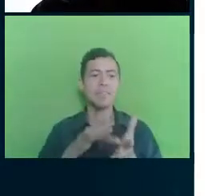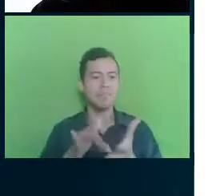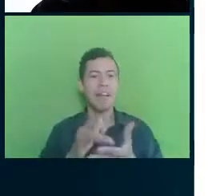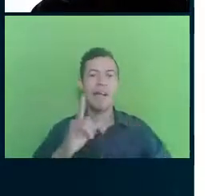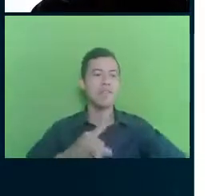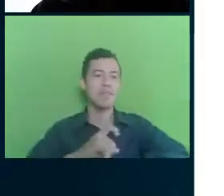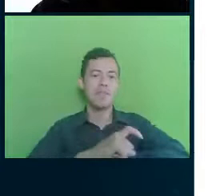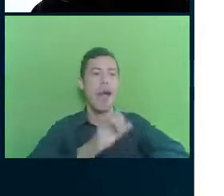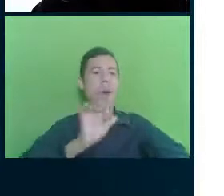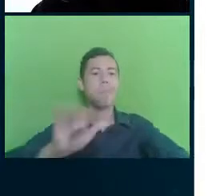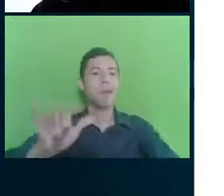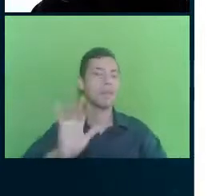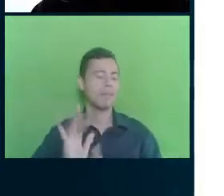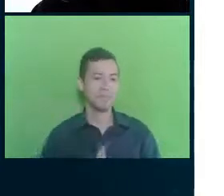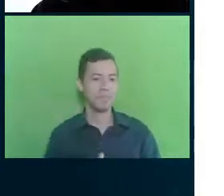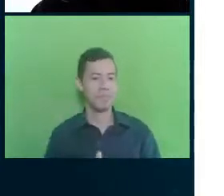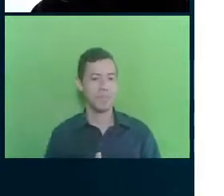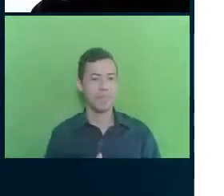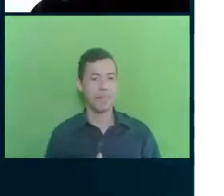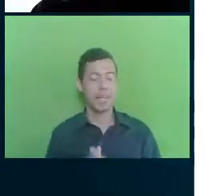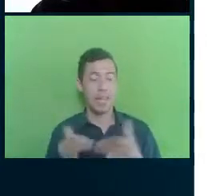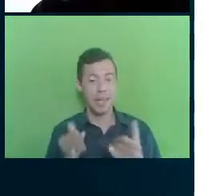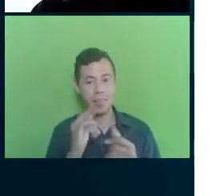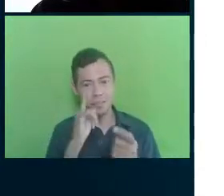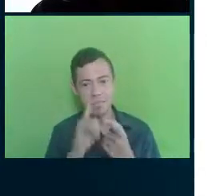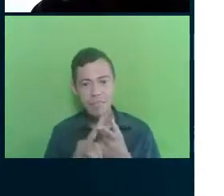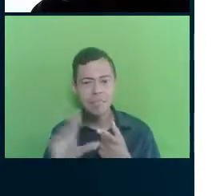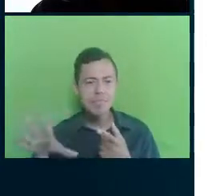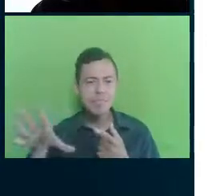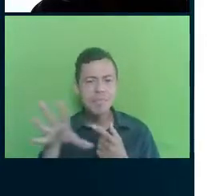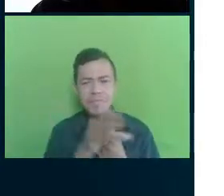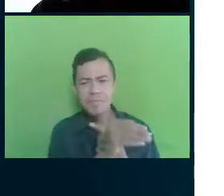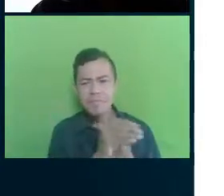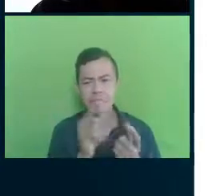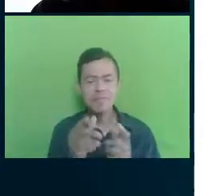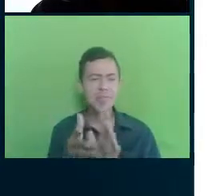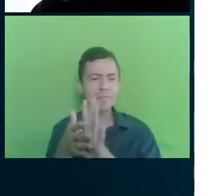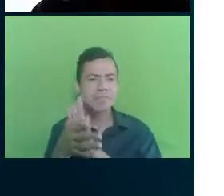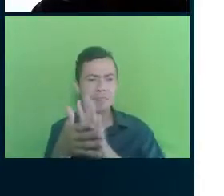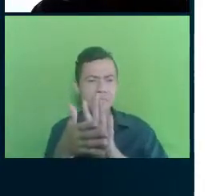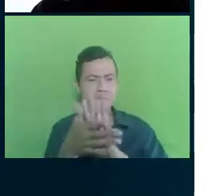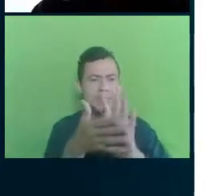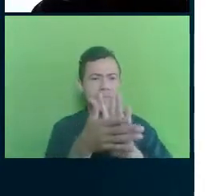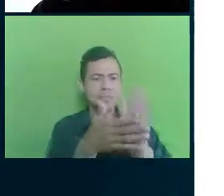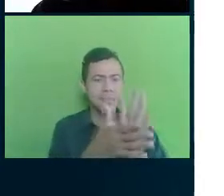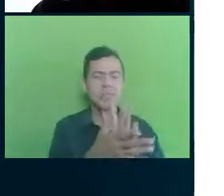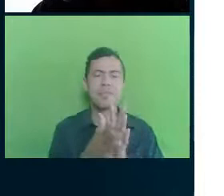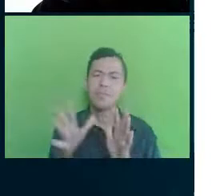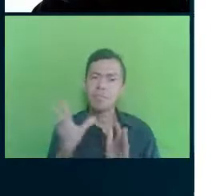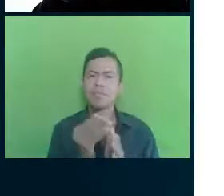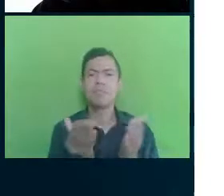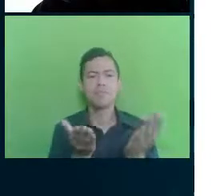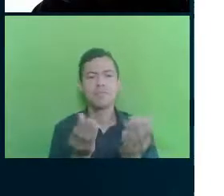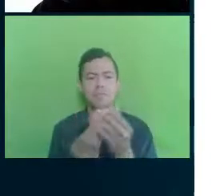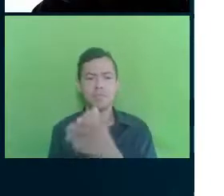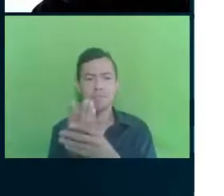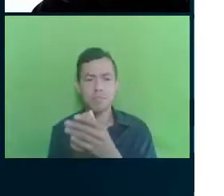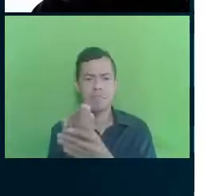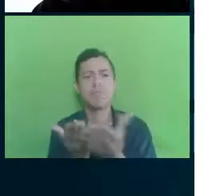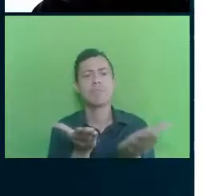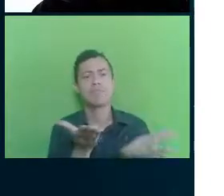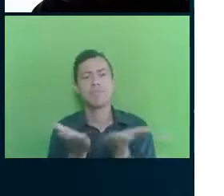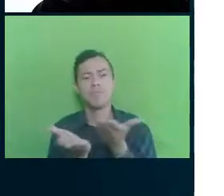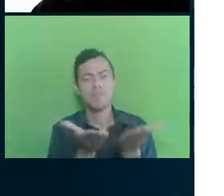cuáles y cómo, pero al final del ejercicio, todas nuestros productos, todos nuestros productos y servicios tienen algo de